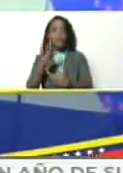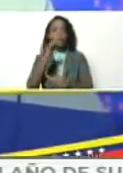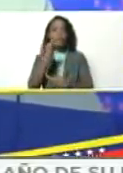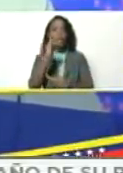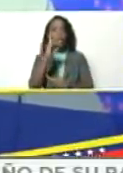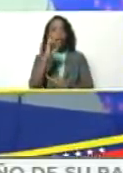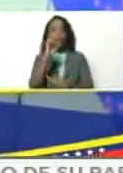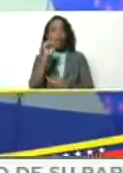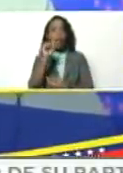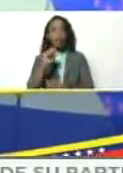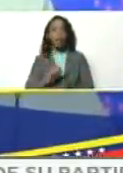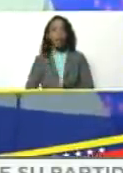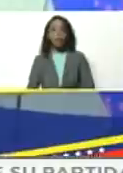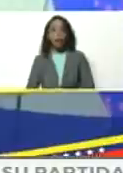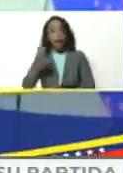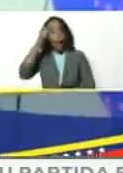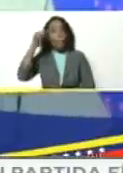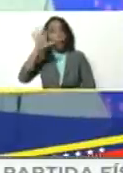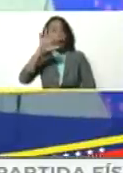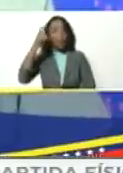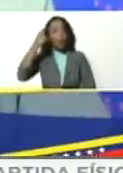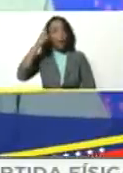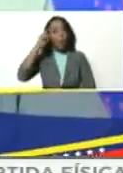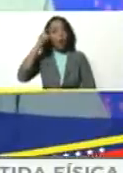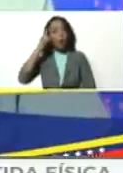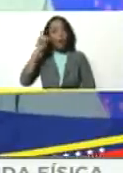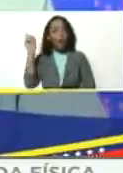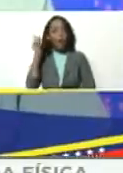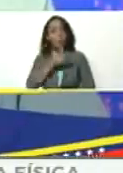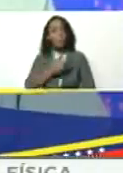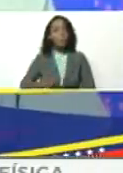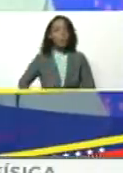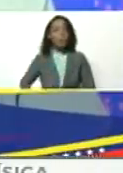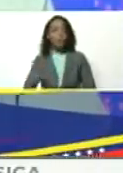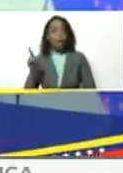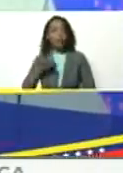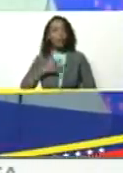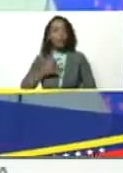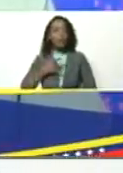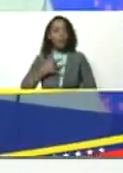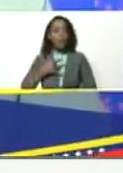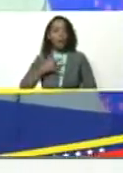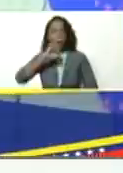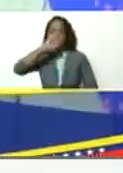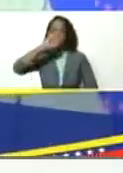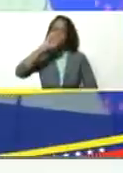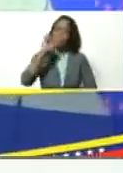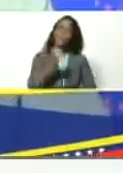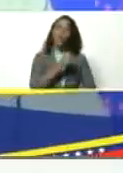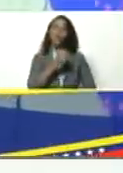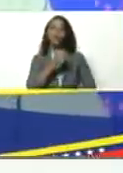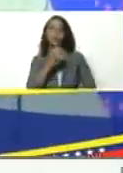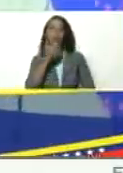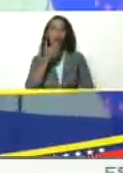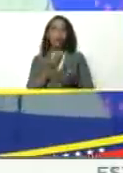el pueblo lo recuerda con mucha sensibilidad, mucho amor y mucho agradecimiento.